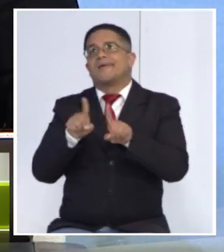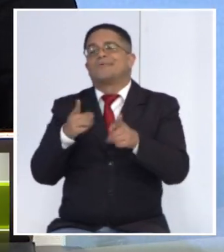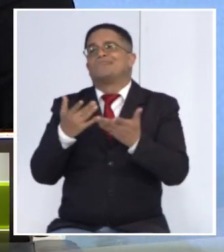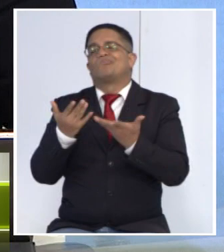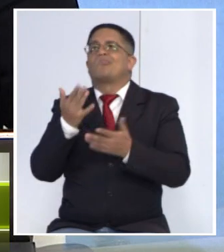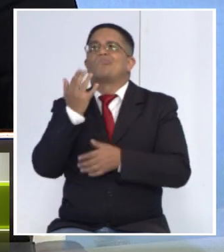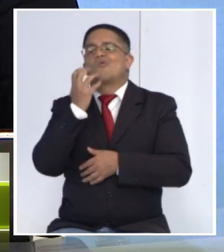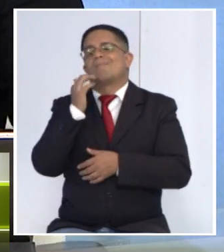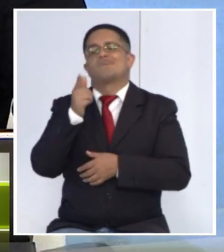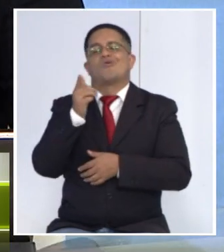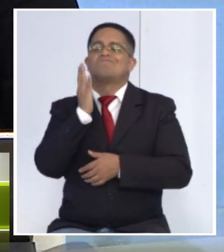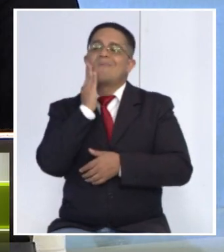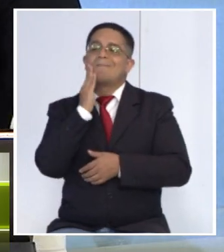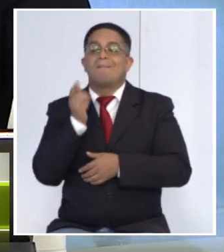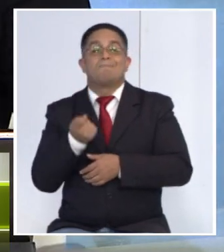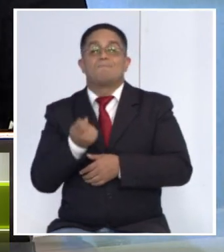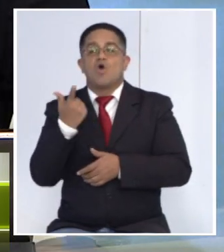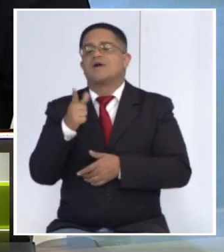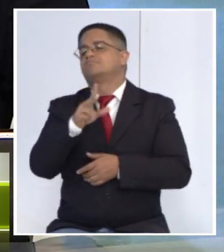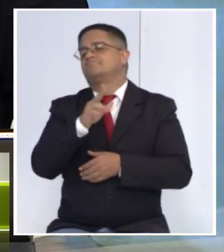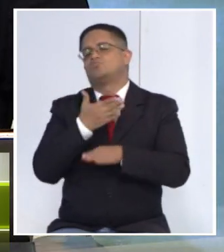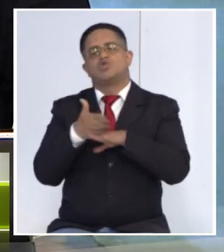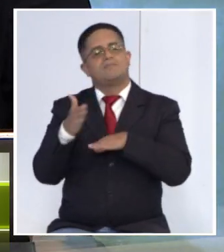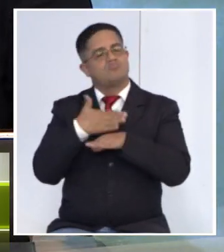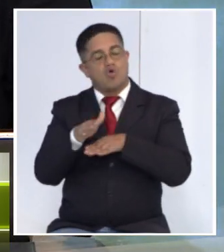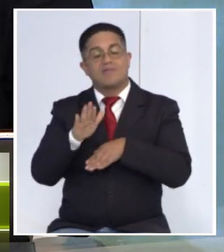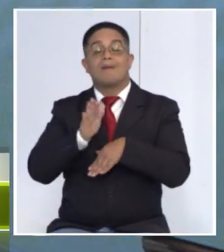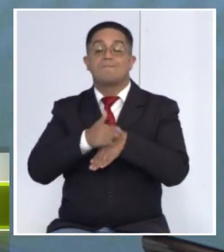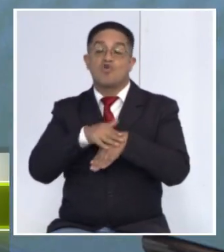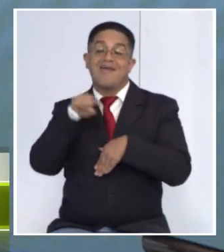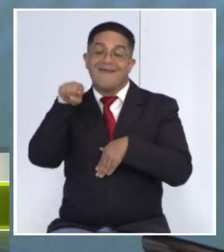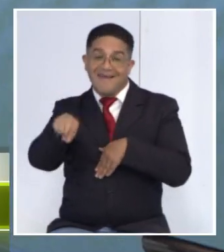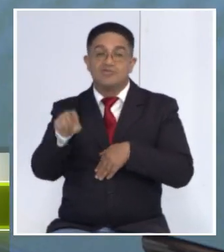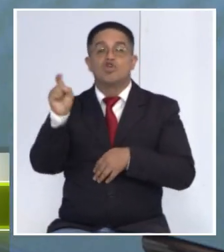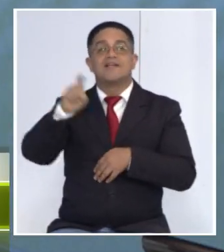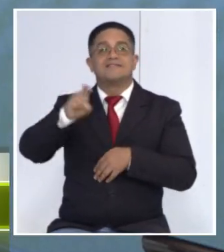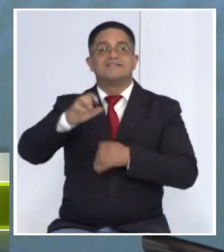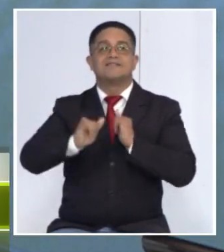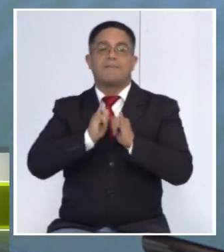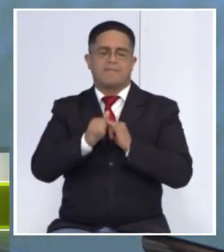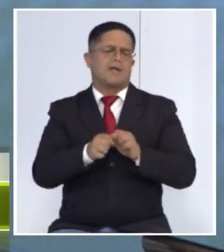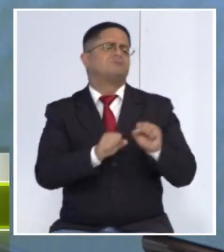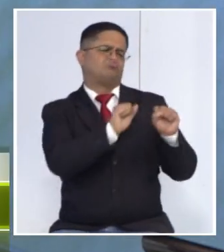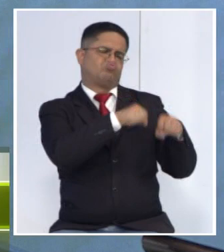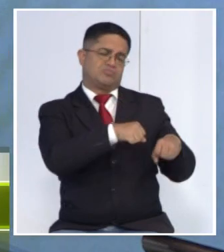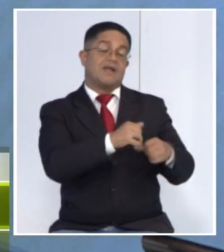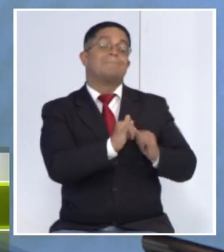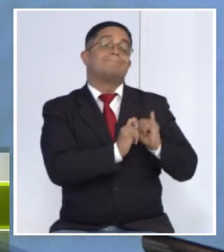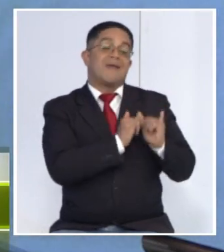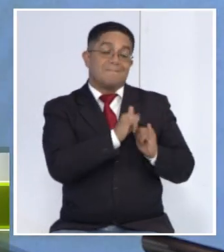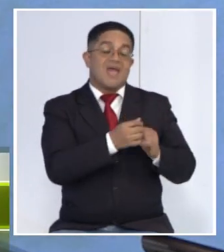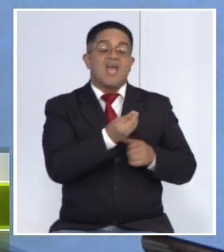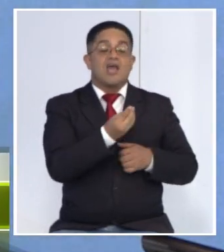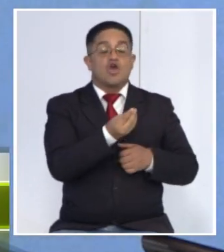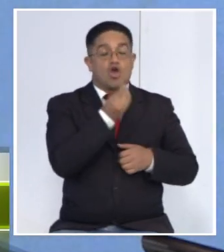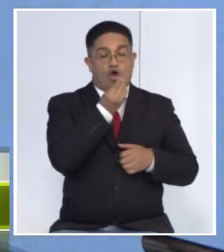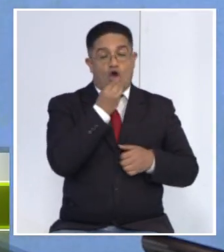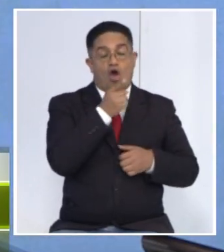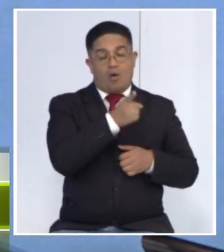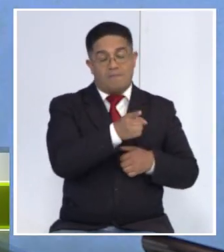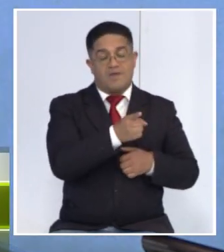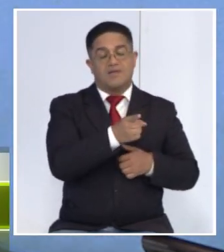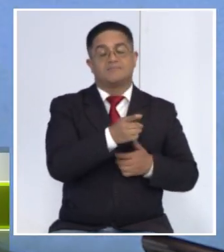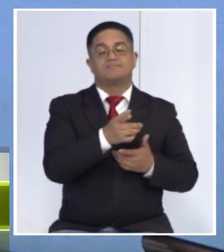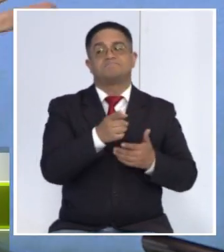momento, no hay que preocuparse porque es la que necesita el bebé. Claro, el bebé come a demanda y mamá produce. Si al bebé le